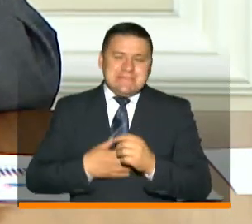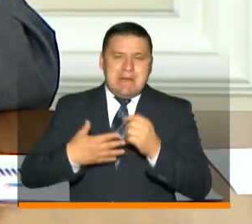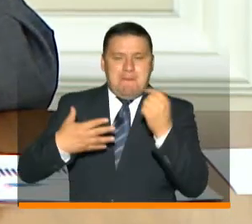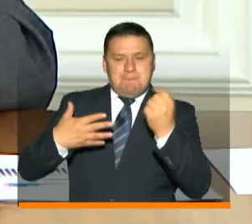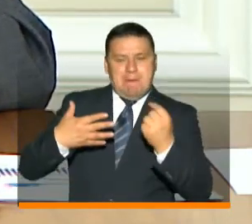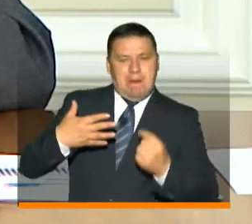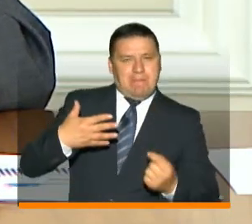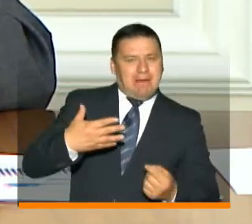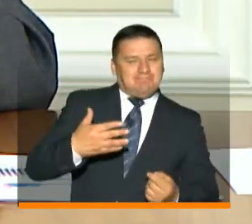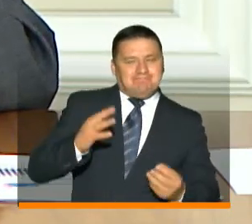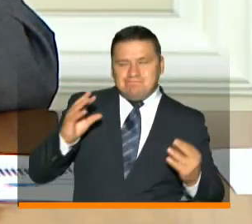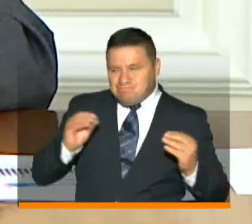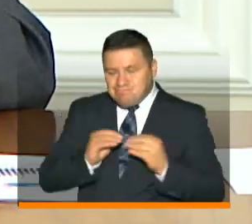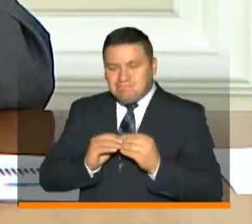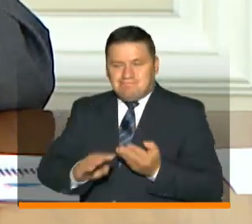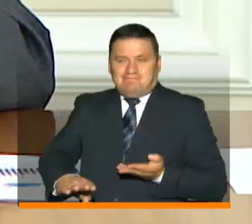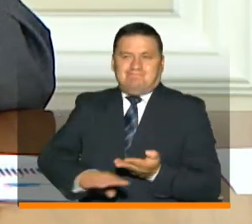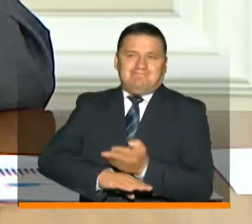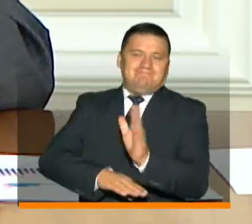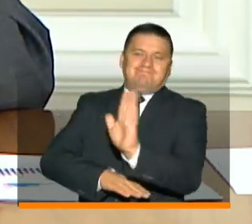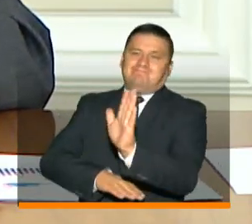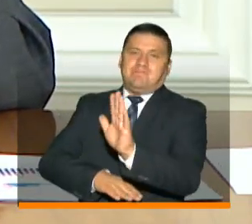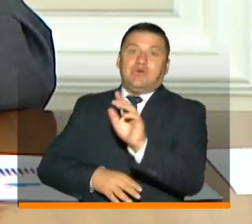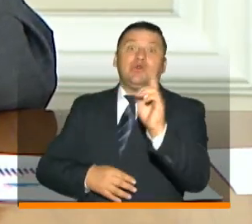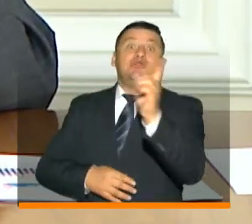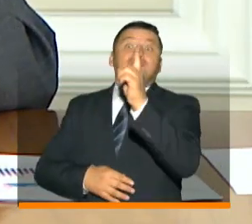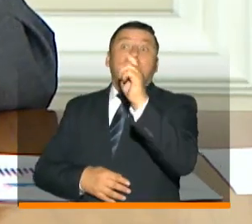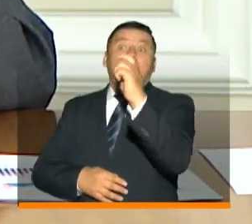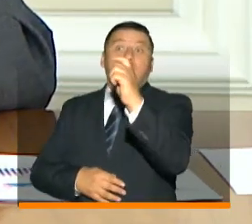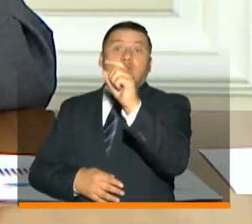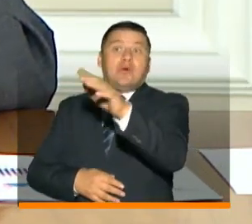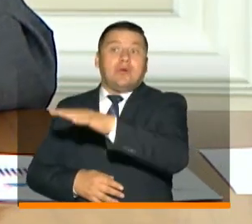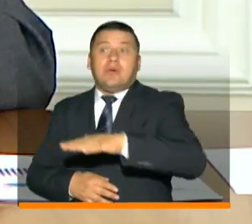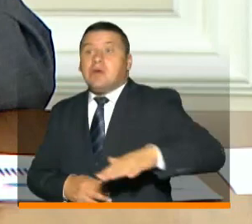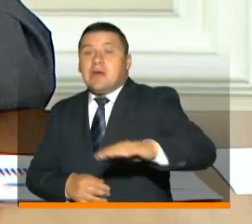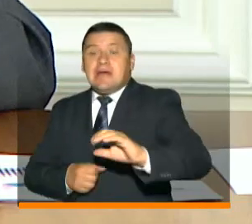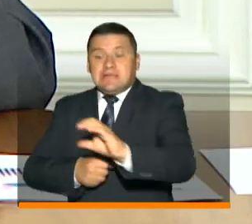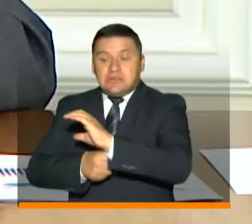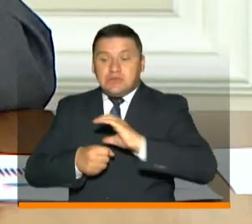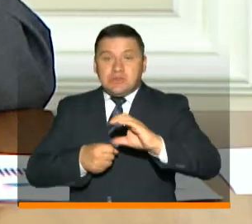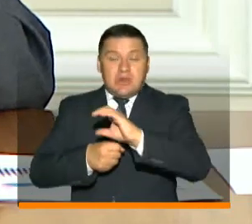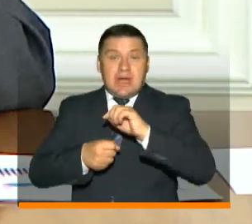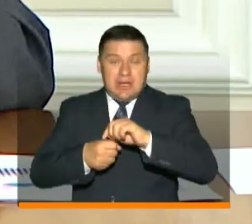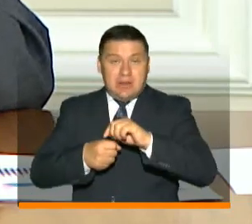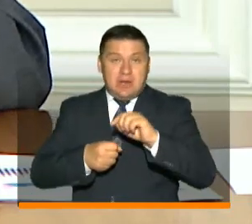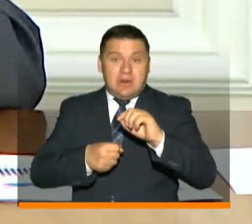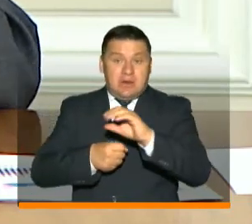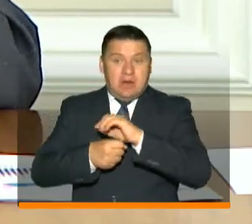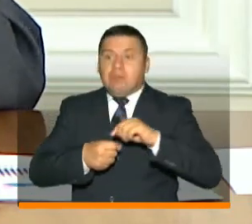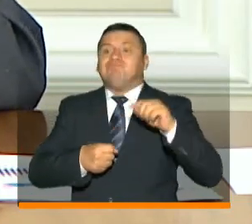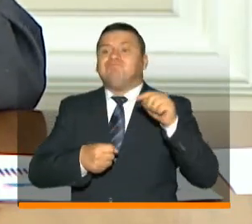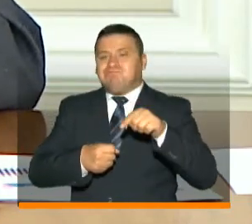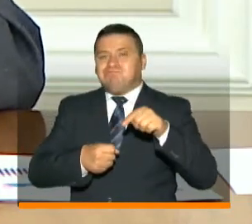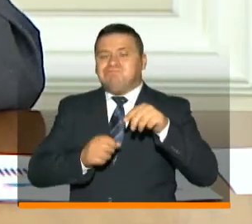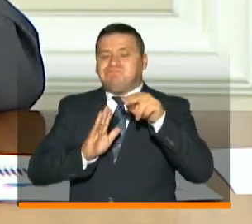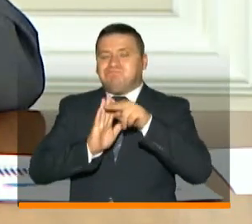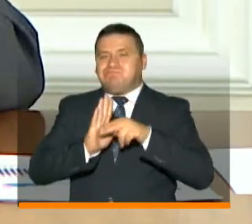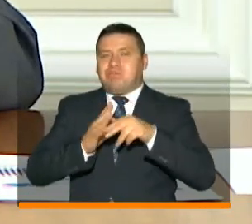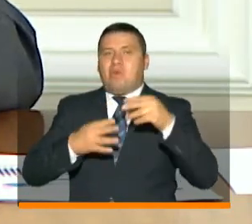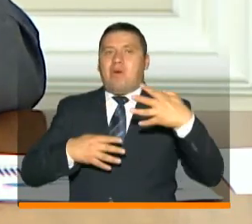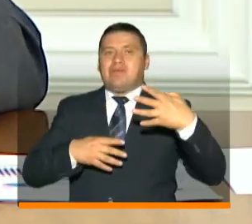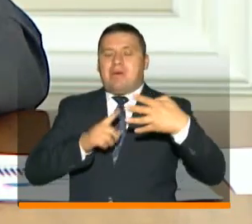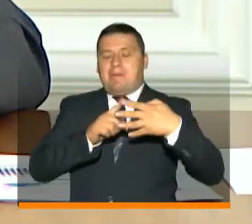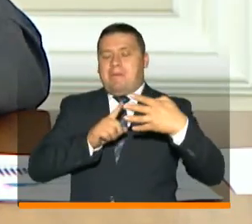muy importantes y esperamos que no solo Cúcuta, sino toda el área metropolitana de la ciudad de Cúcuta sean consistentes